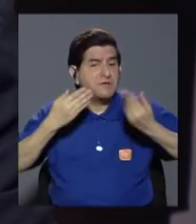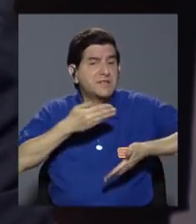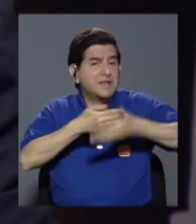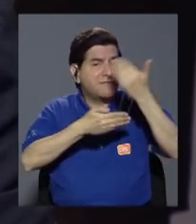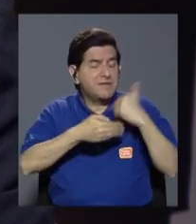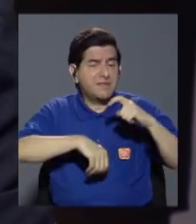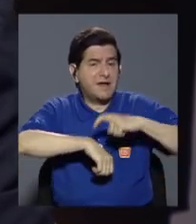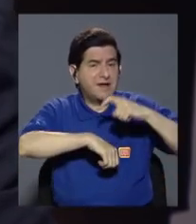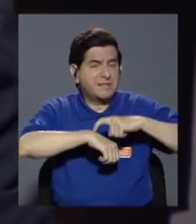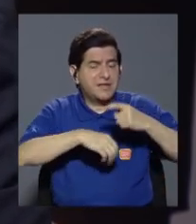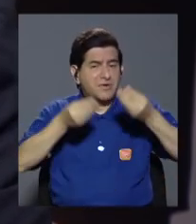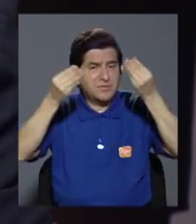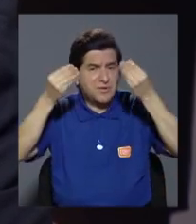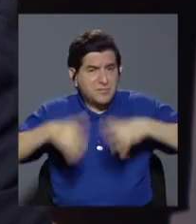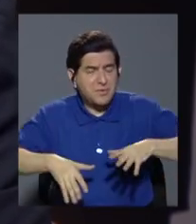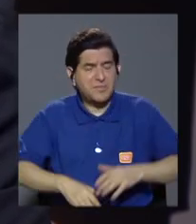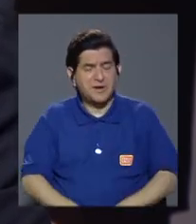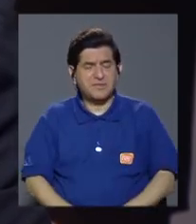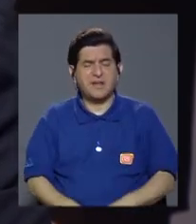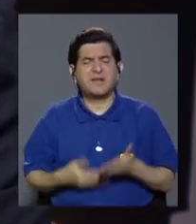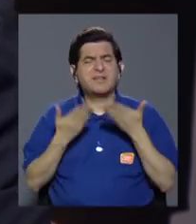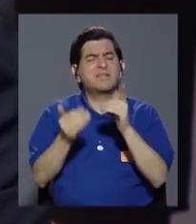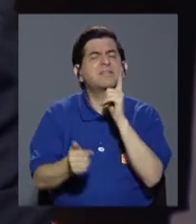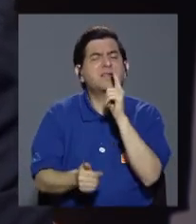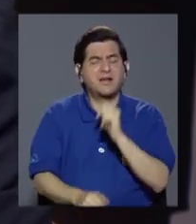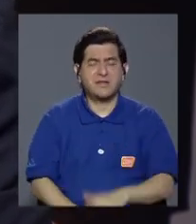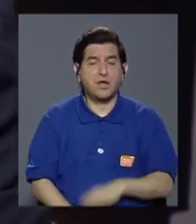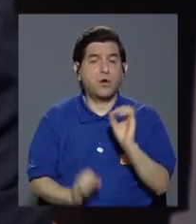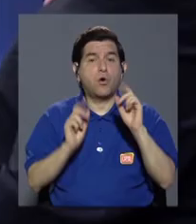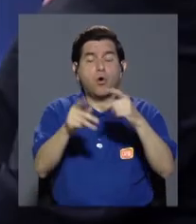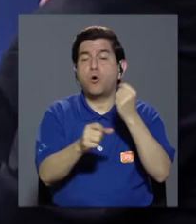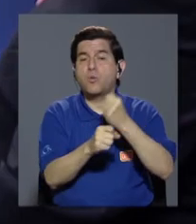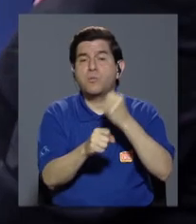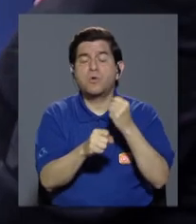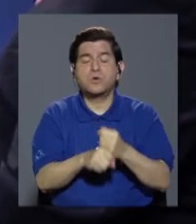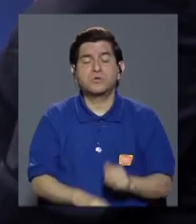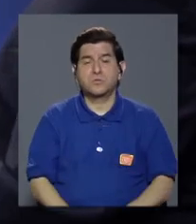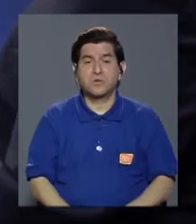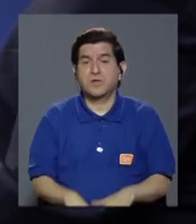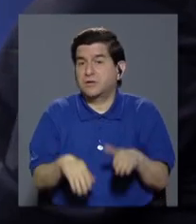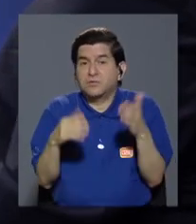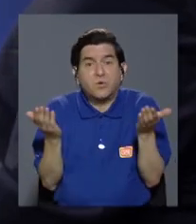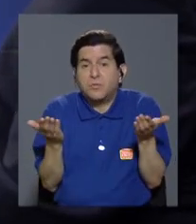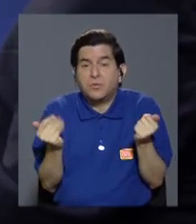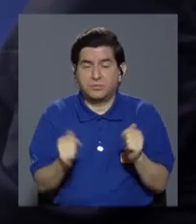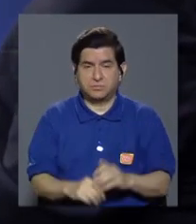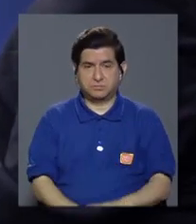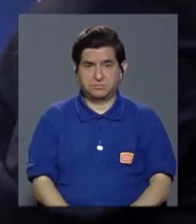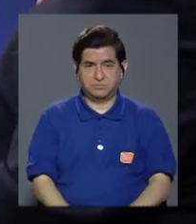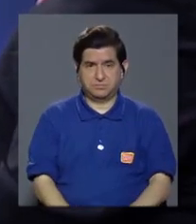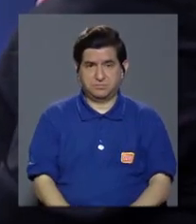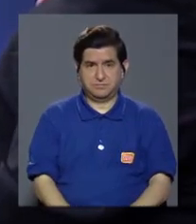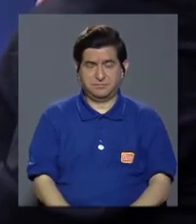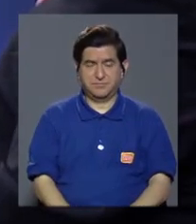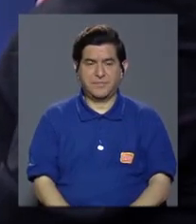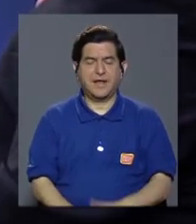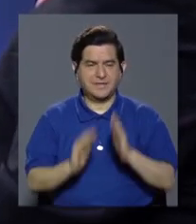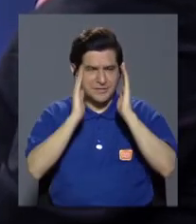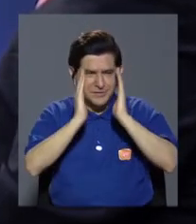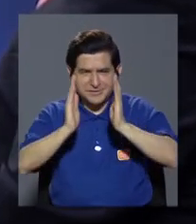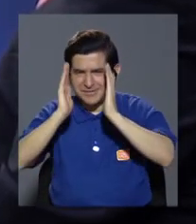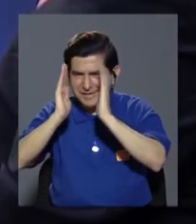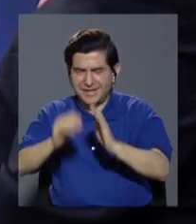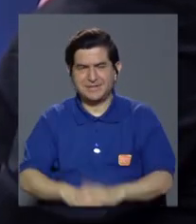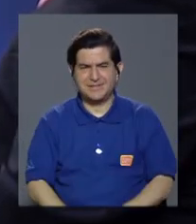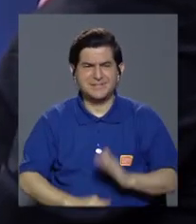perdió con su familia y con sus hijos quien le devuelve las oportunidades laborales que perdió etcétera imposible claro entonces lo que se trata de atender un poco es